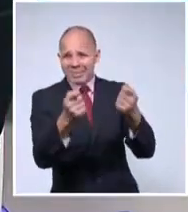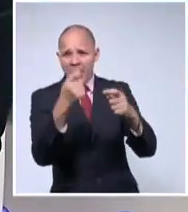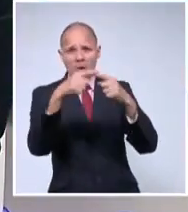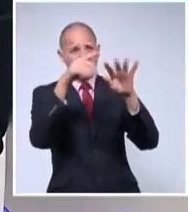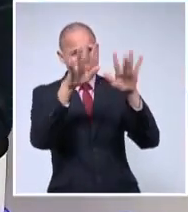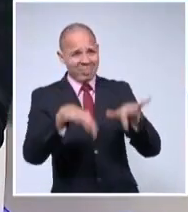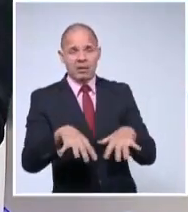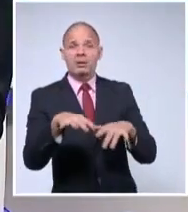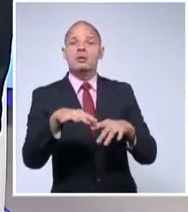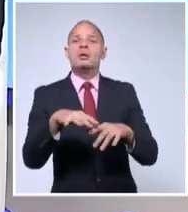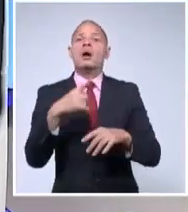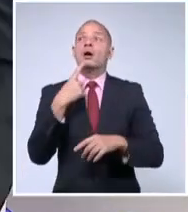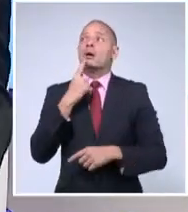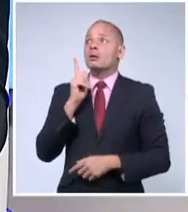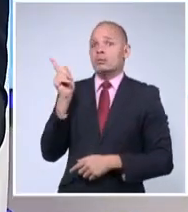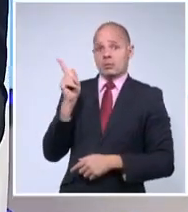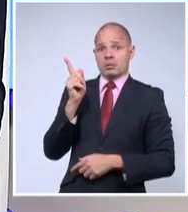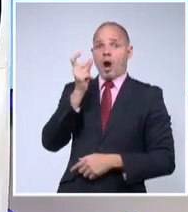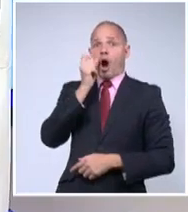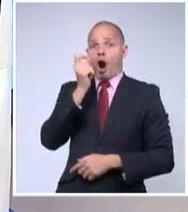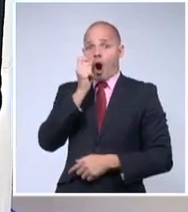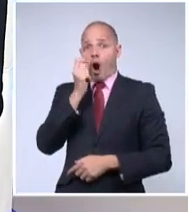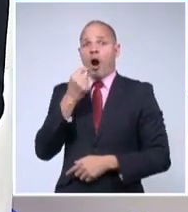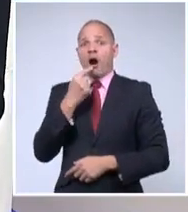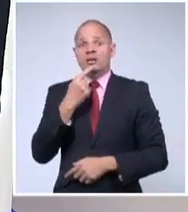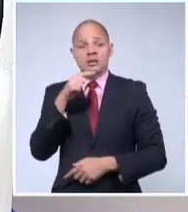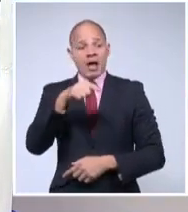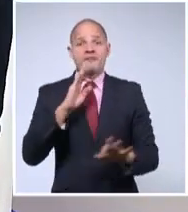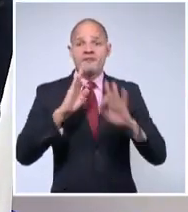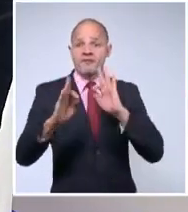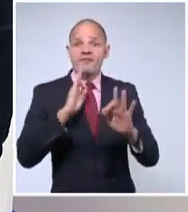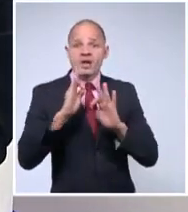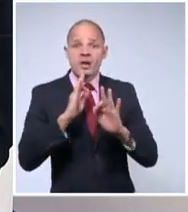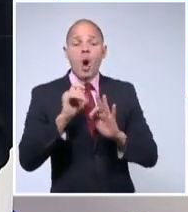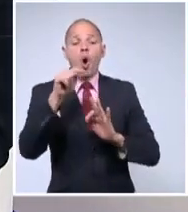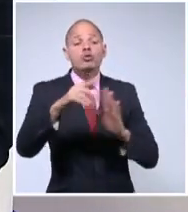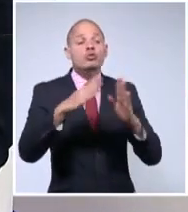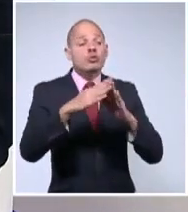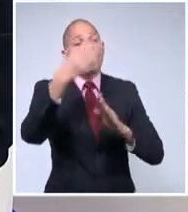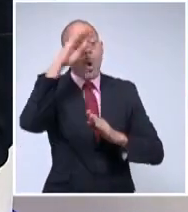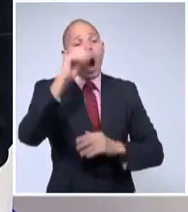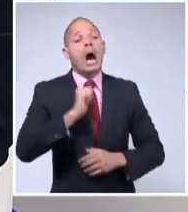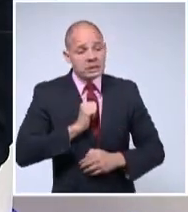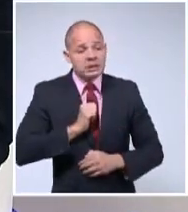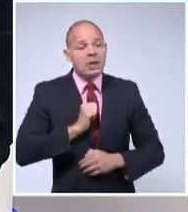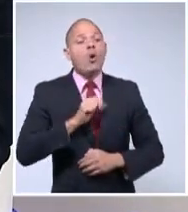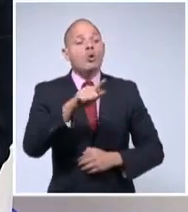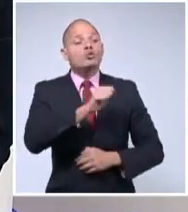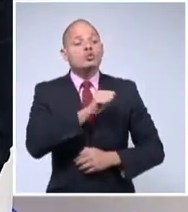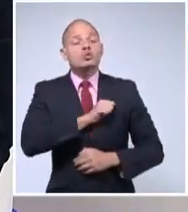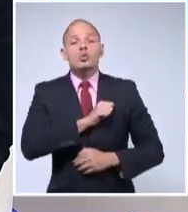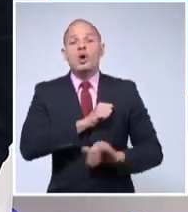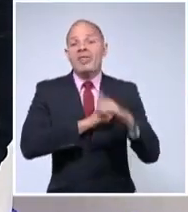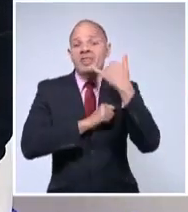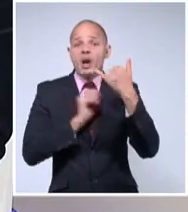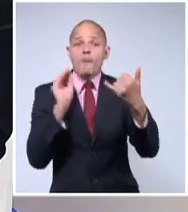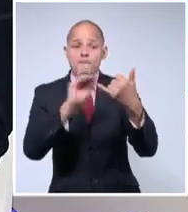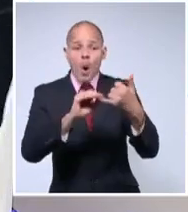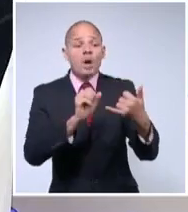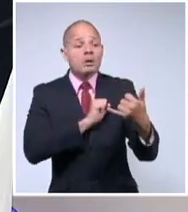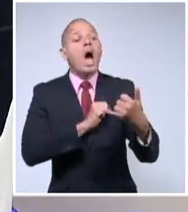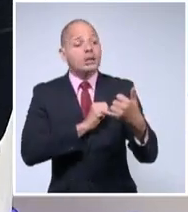de los Estados Unidos, hace esto, lo publica y otra persona lo denuncia a las autoridades porque esa